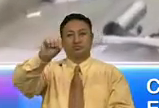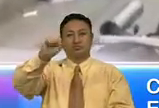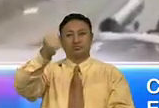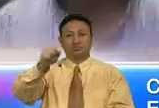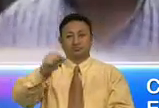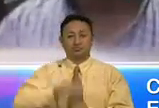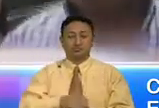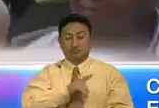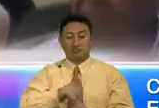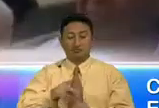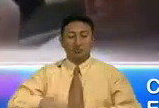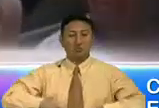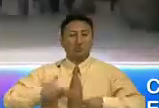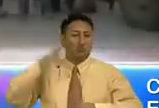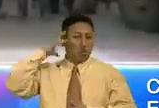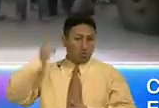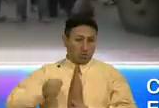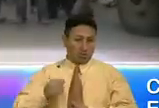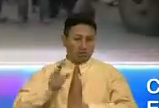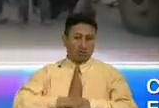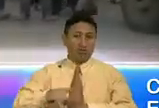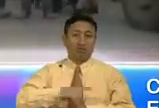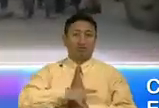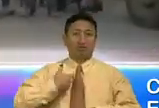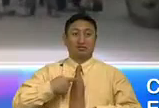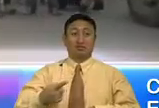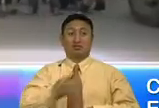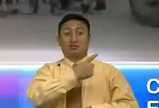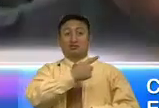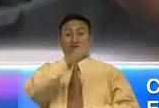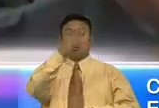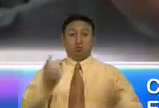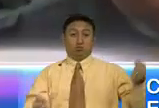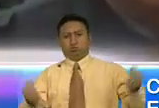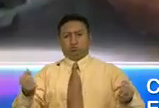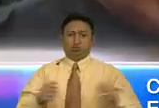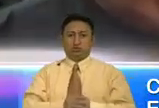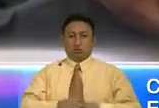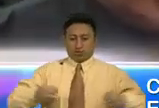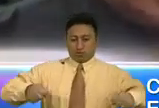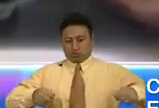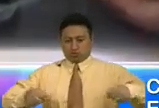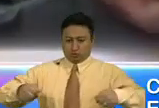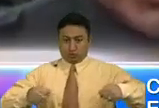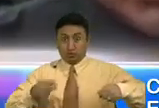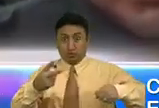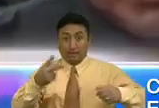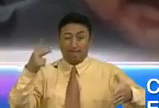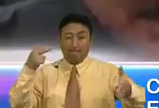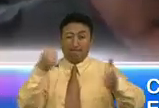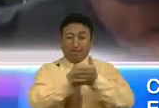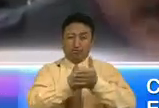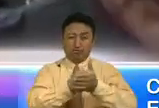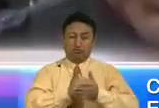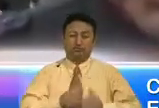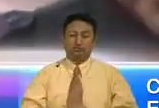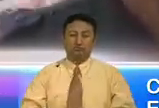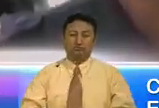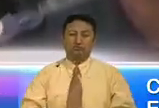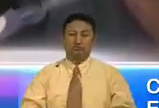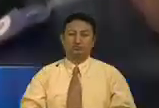de la ciudad de Cuenca, luego de que la moto que conducía se estrellara contra un volquete. Con tipología estrellamiento y como